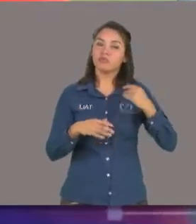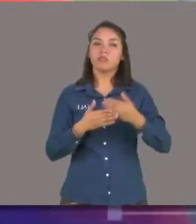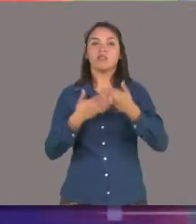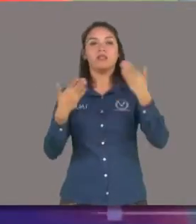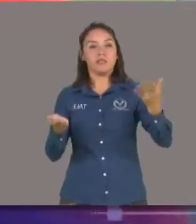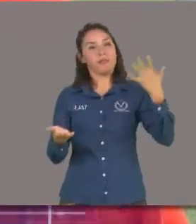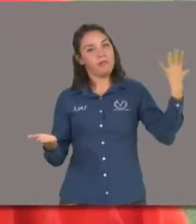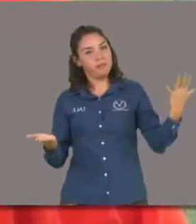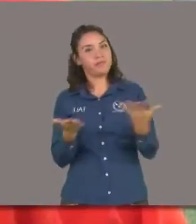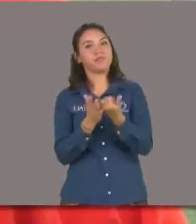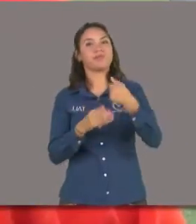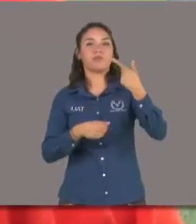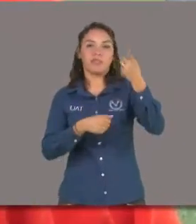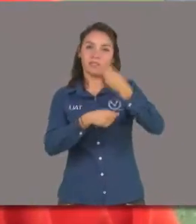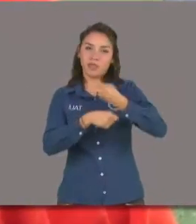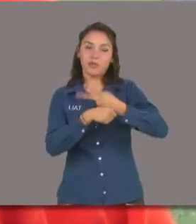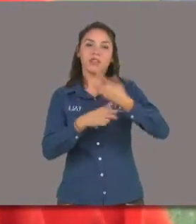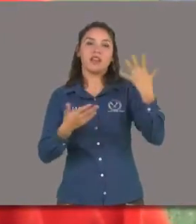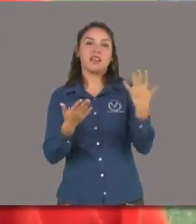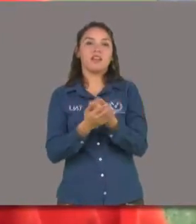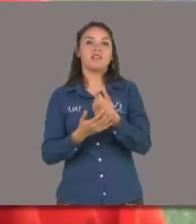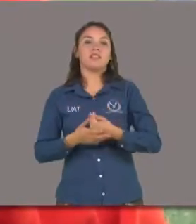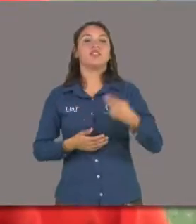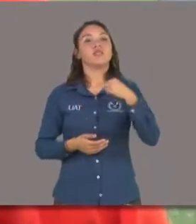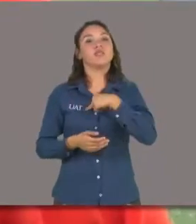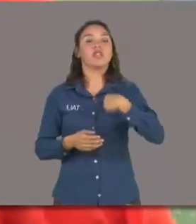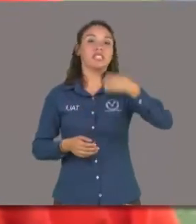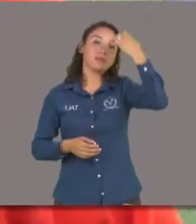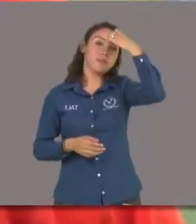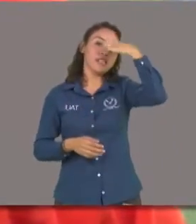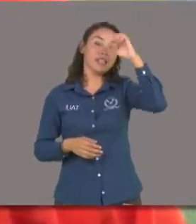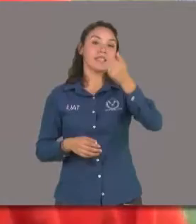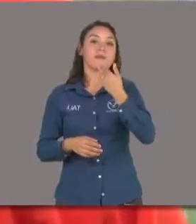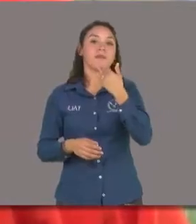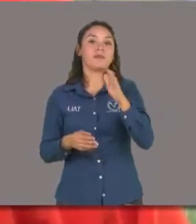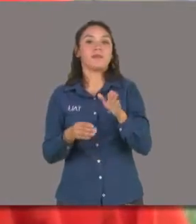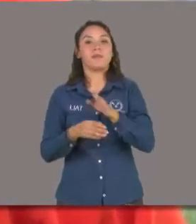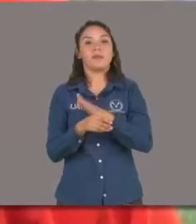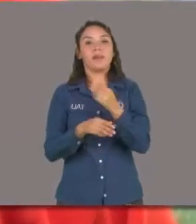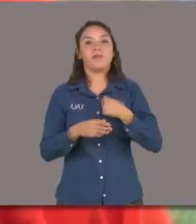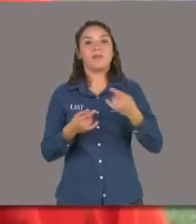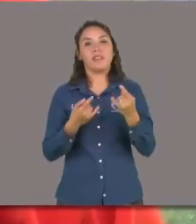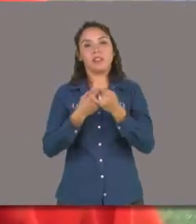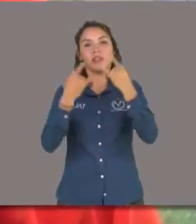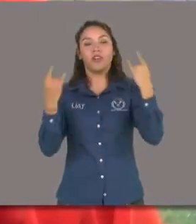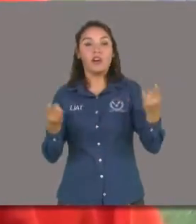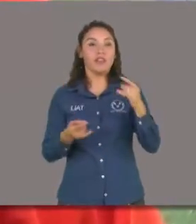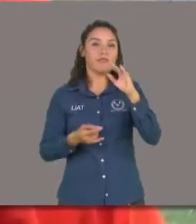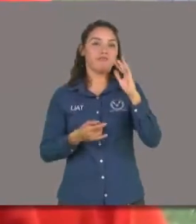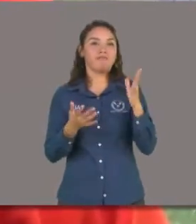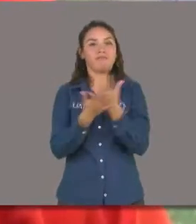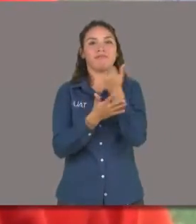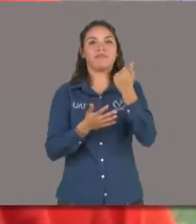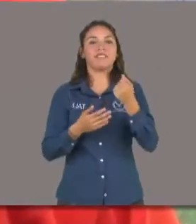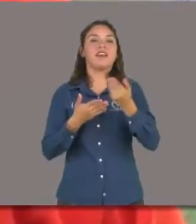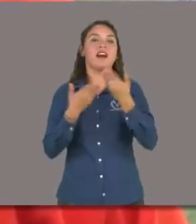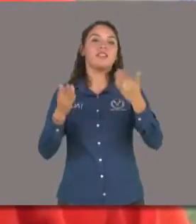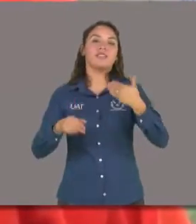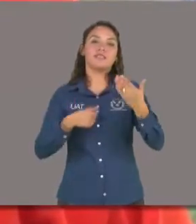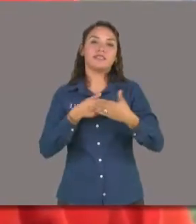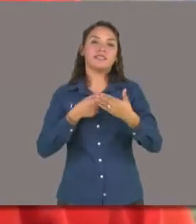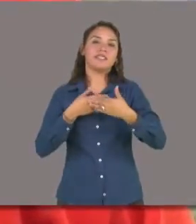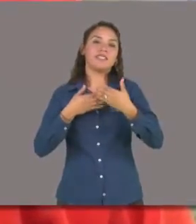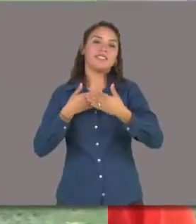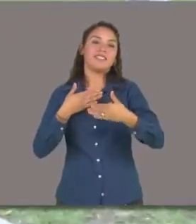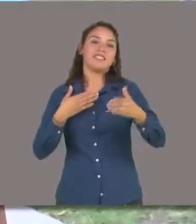más o menos bien 3 de 6 pero nos prestó el tiempo para prepararnos y salir con el campeonato en esta